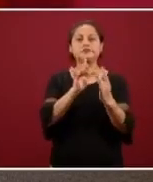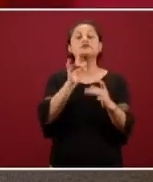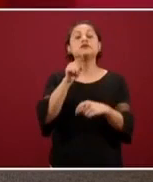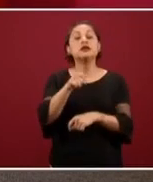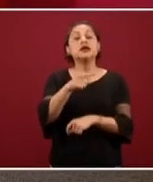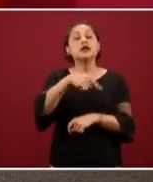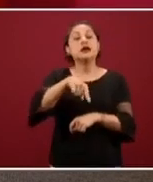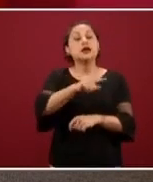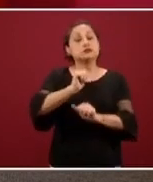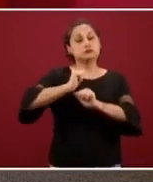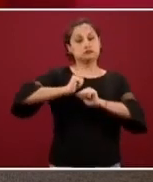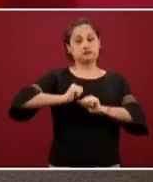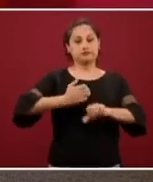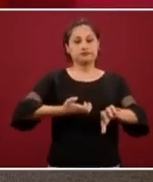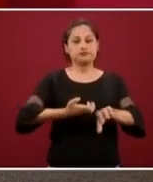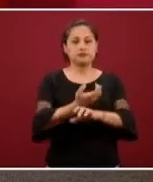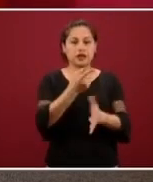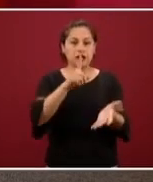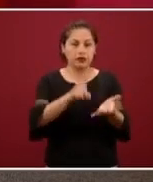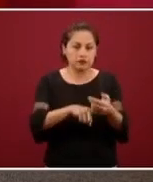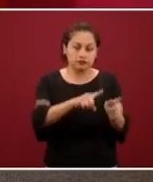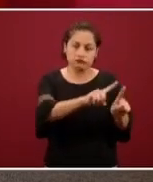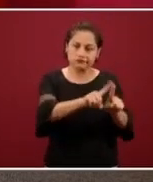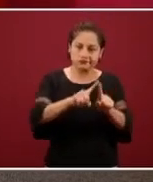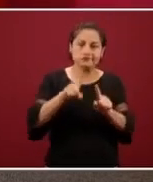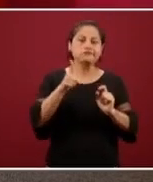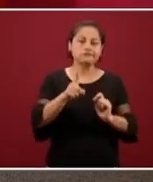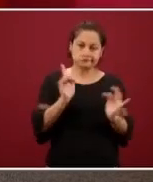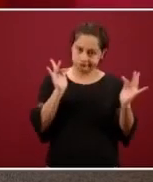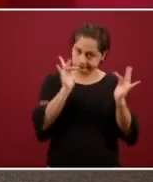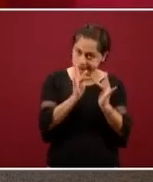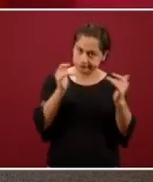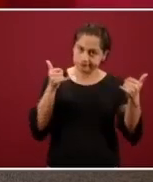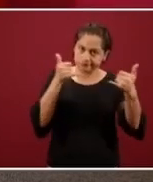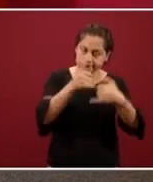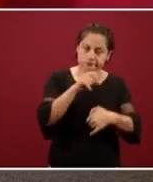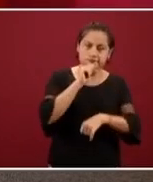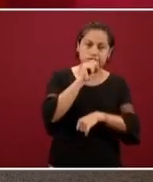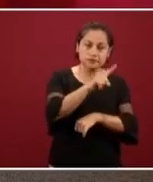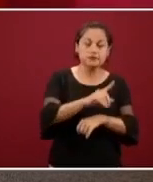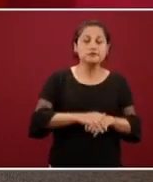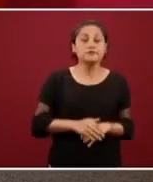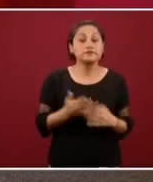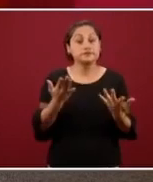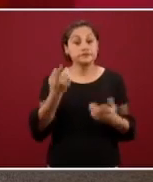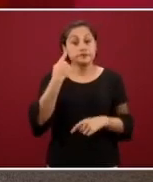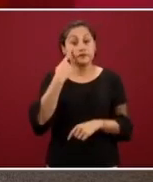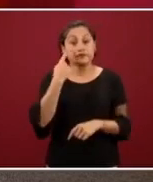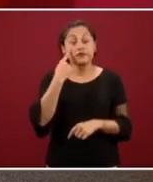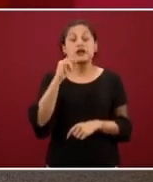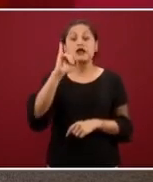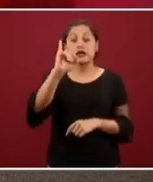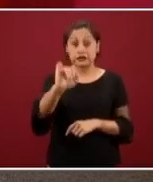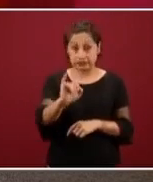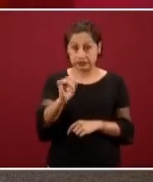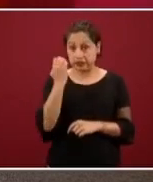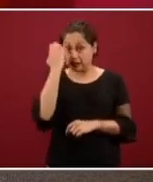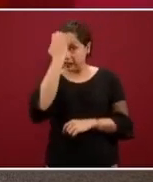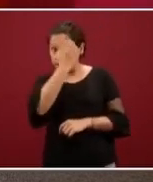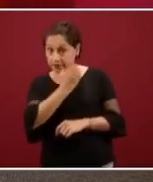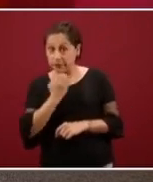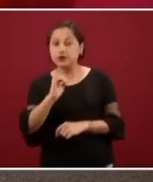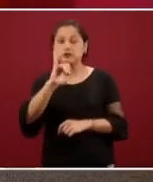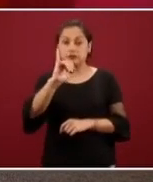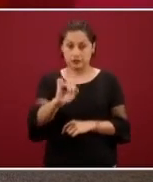apoyan también en toda esta operatividad, y se realizó una prueba en específico, se está dando un seguimiento y la